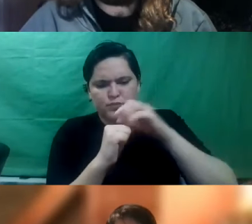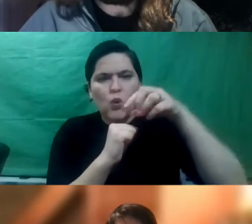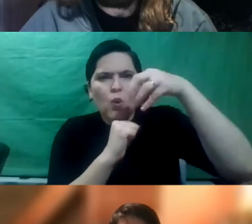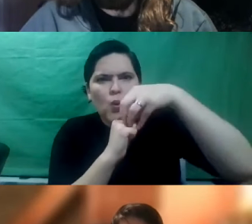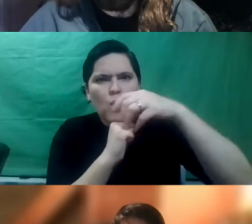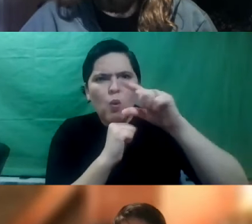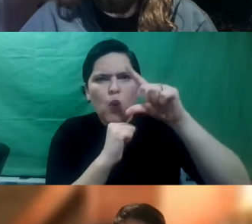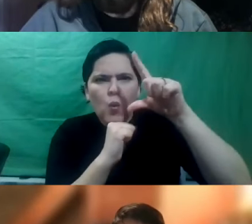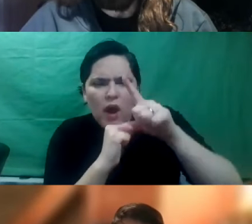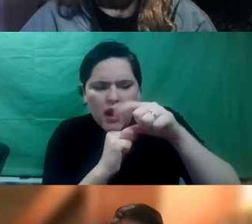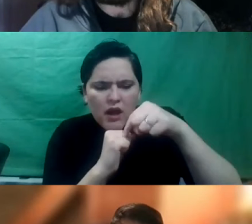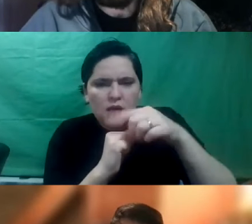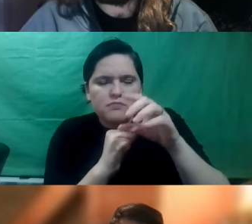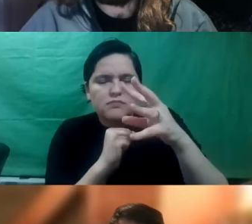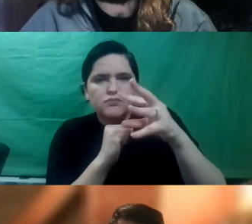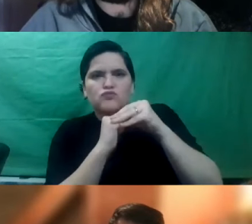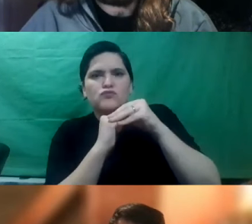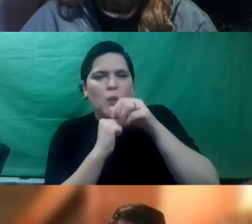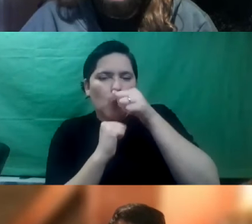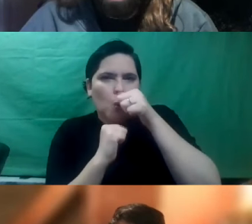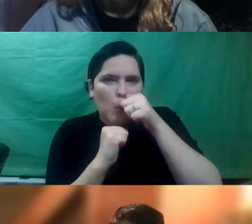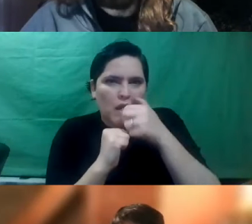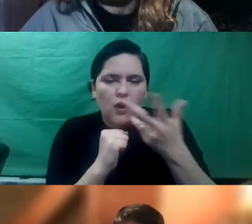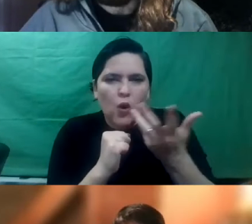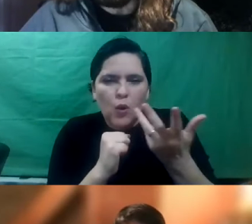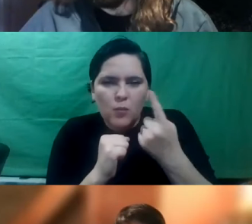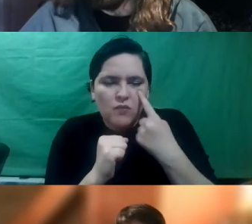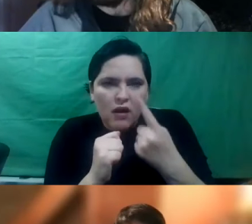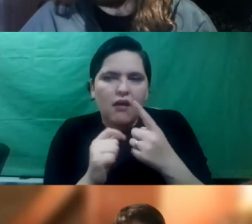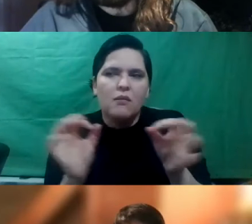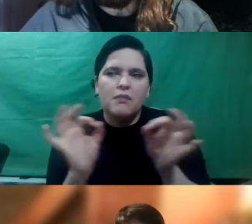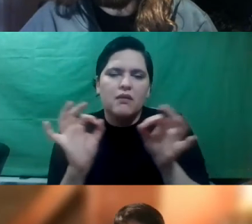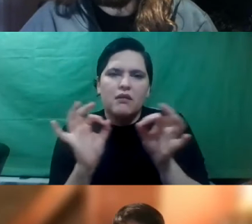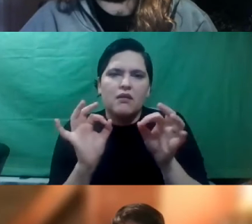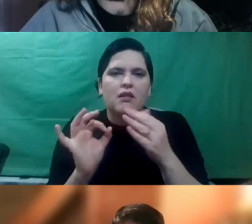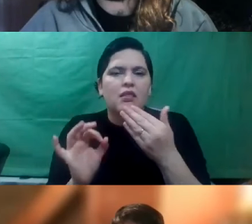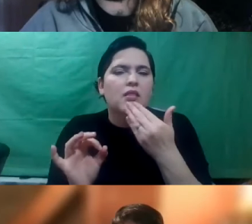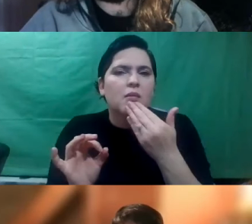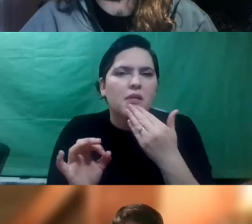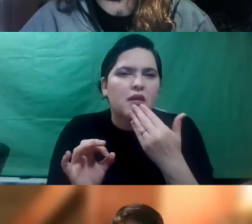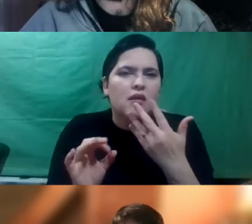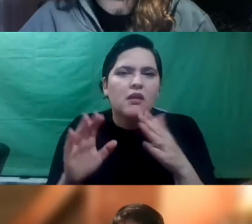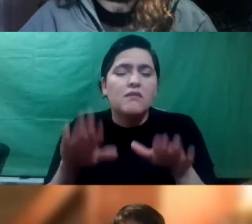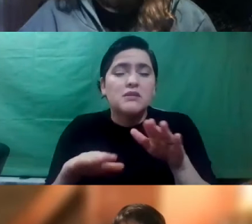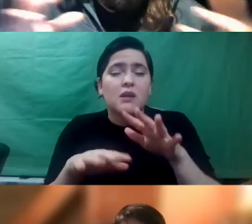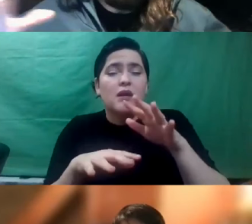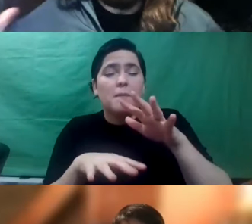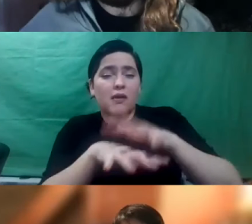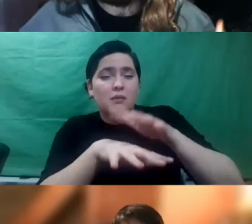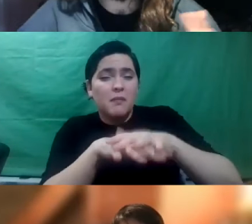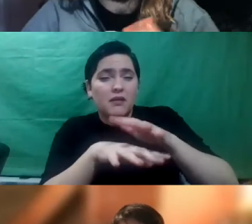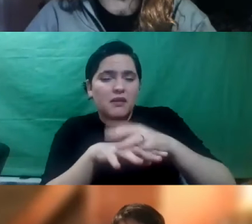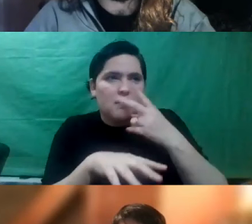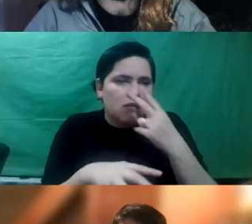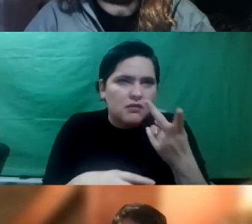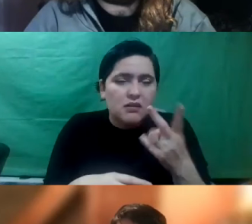parte de los efectos de drogas psicodélicas sobre la actividad cerebral a gran escala. Es decir, de alguna manera, con estos modelos matemáticos, a un nivel